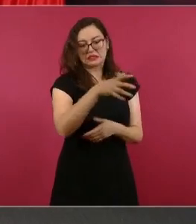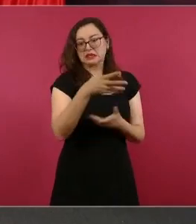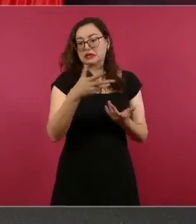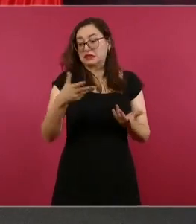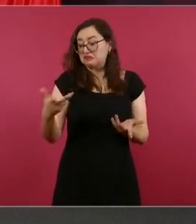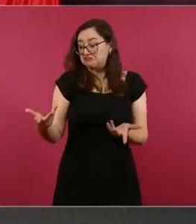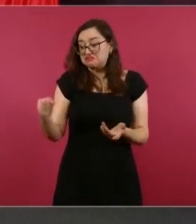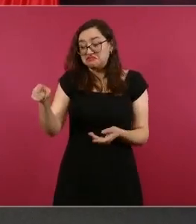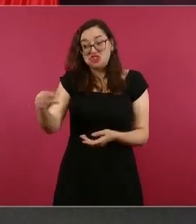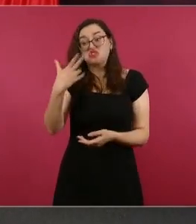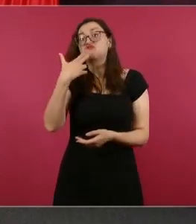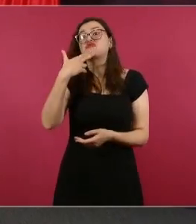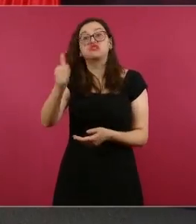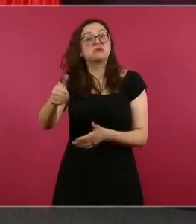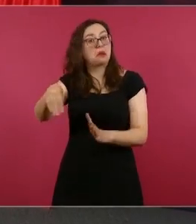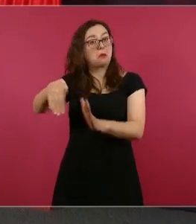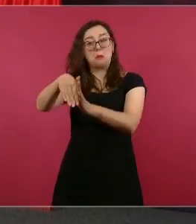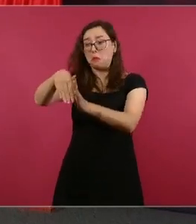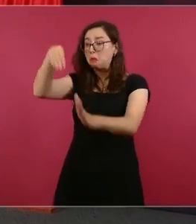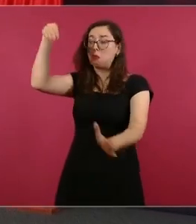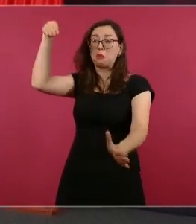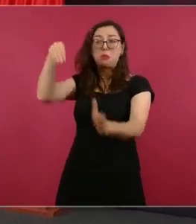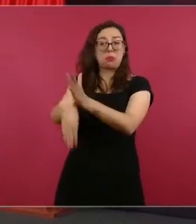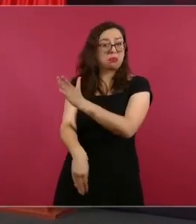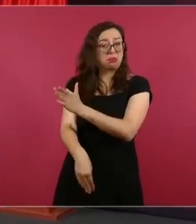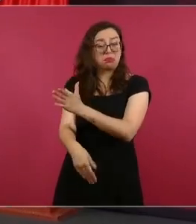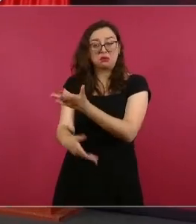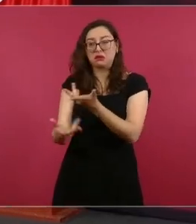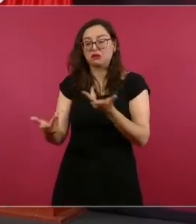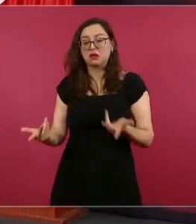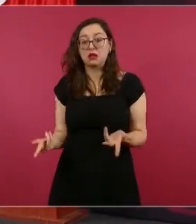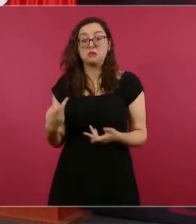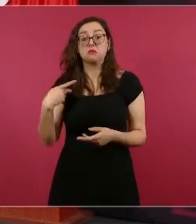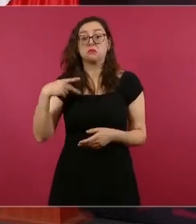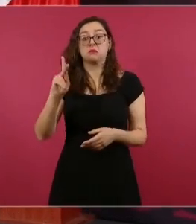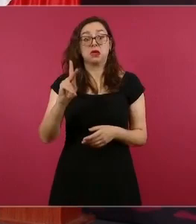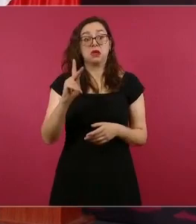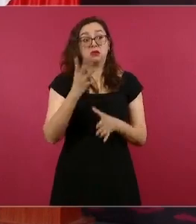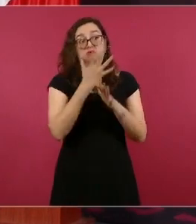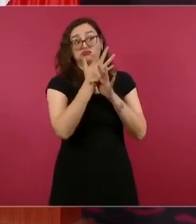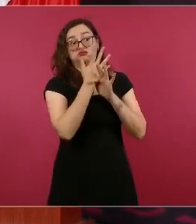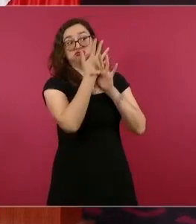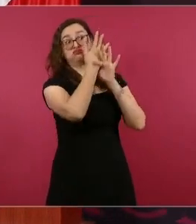valuaron en 200 millones o 300 millones de dólares, ¿eh?